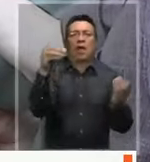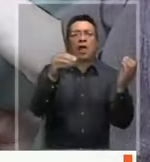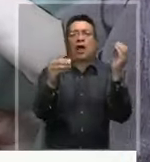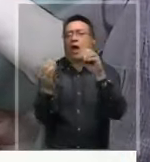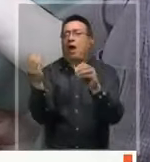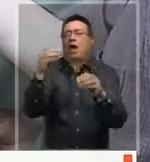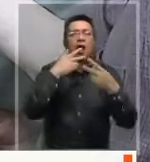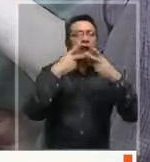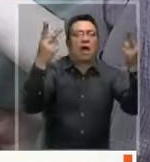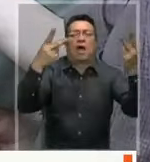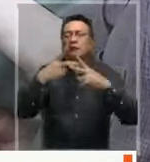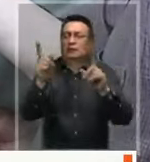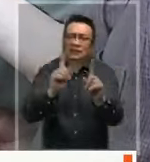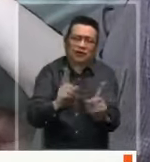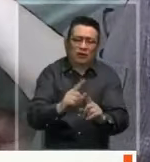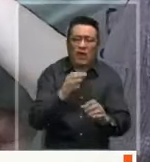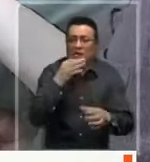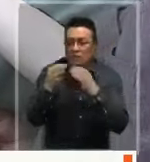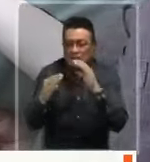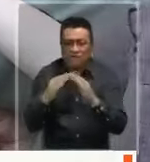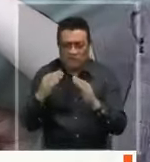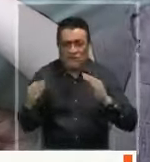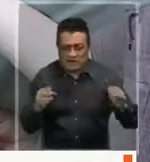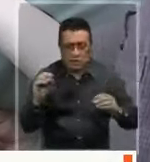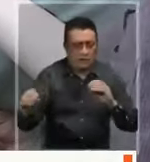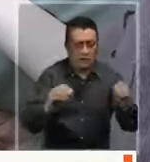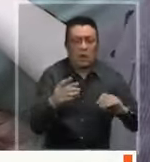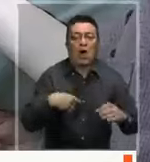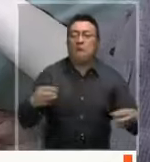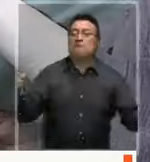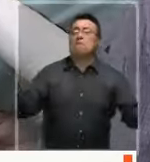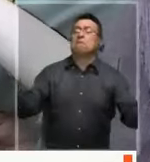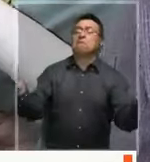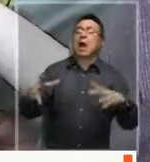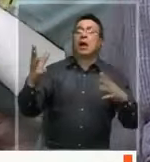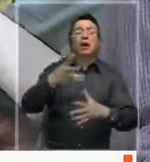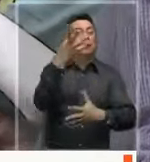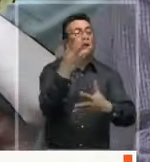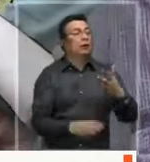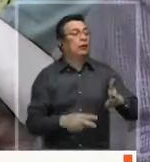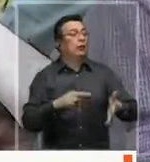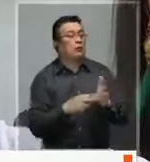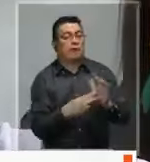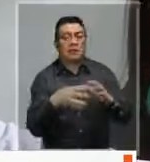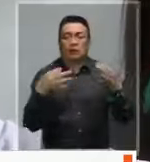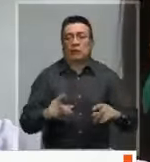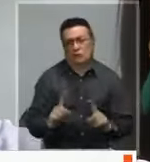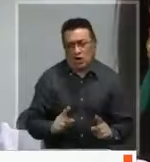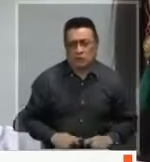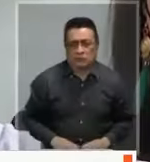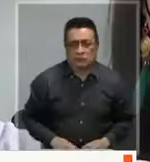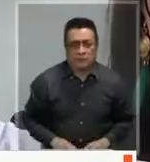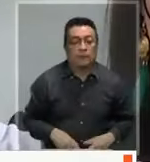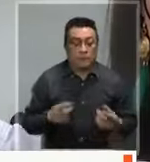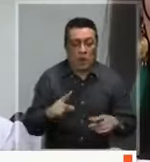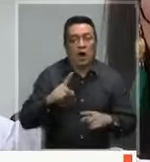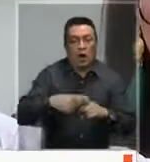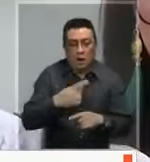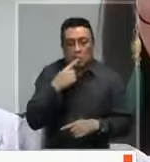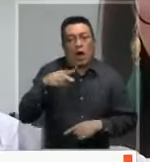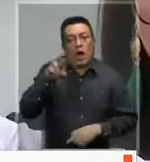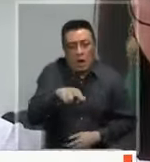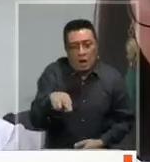interesa decirle a nuestras vecinas y vecinos que con una varita mágica se solucionan los problemas de seguridad una y otra vez nos damos vuelta en lo